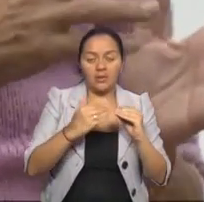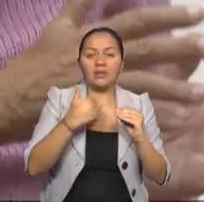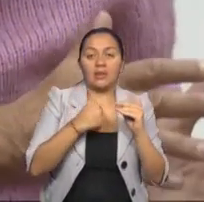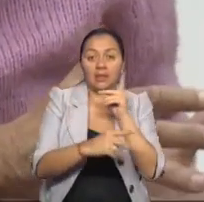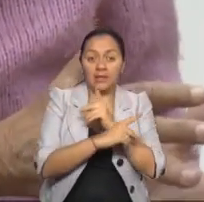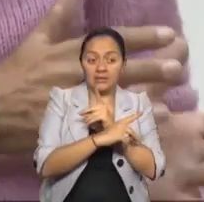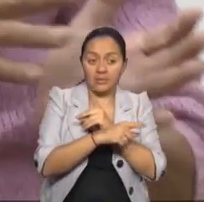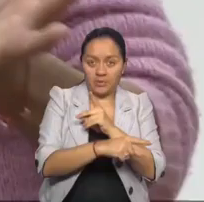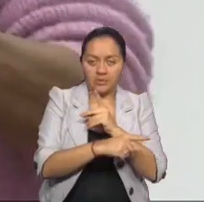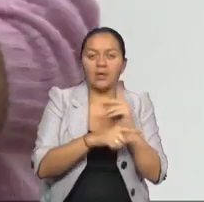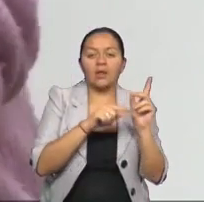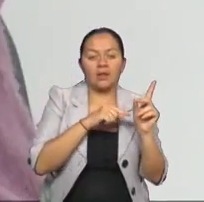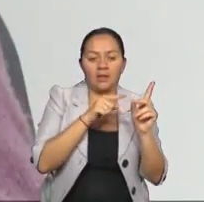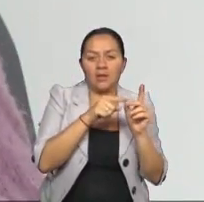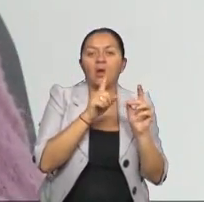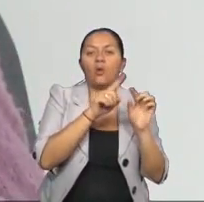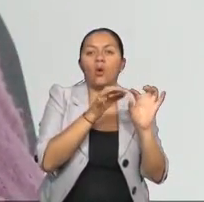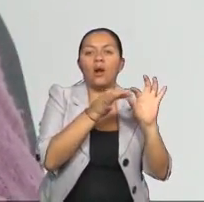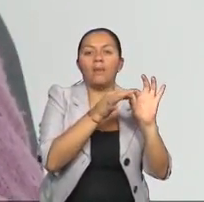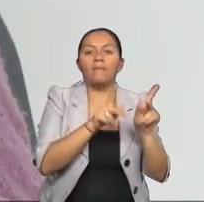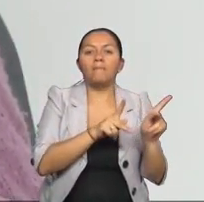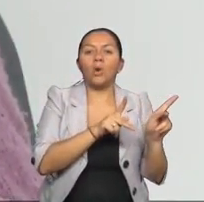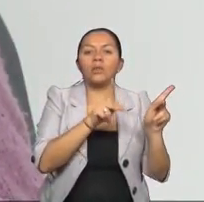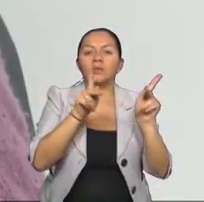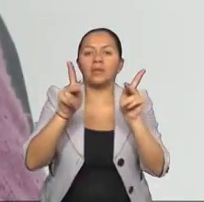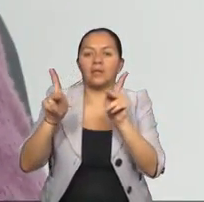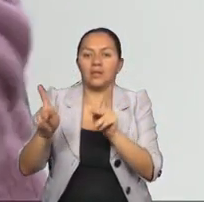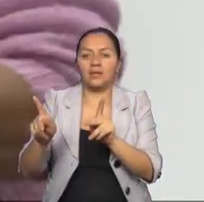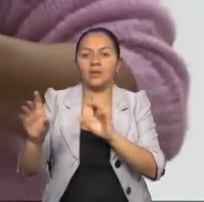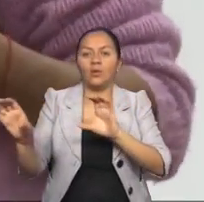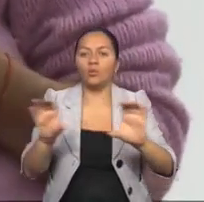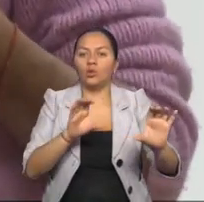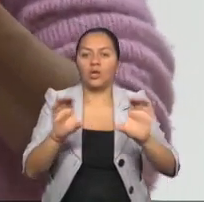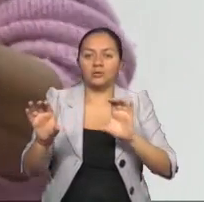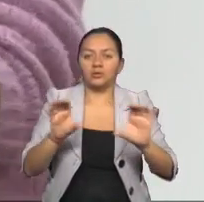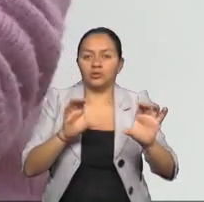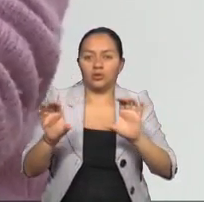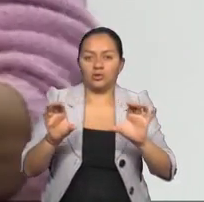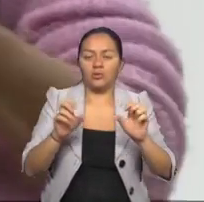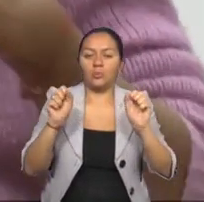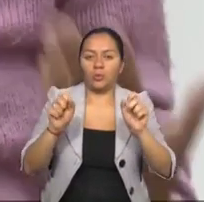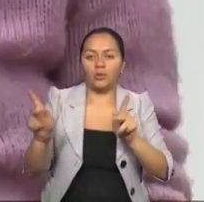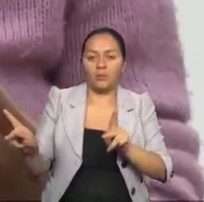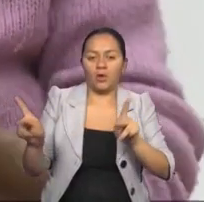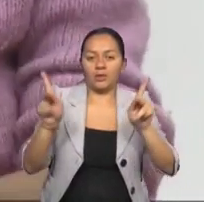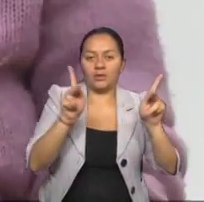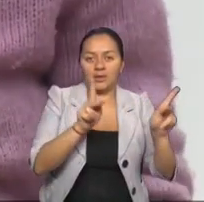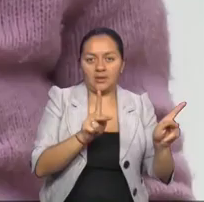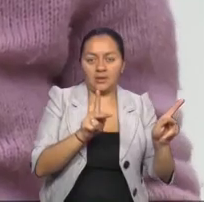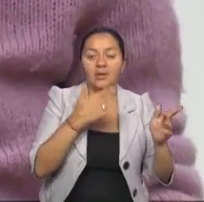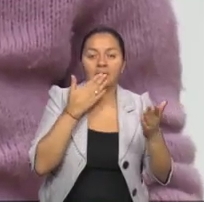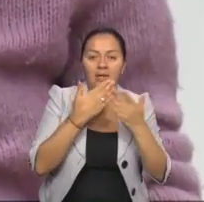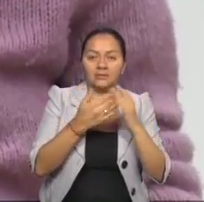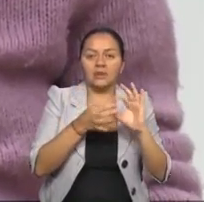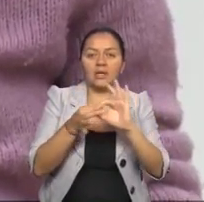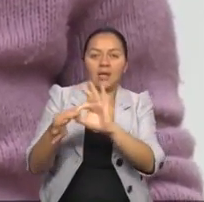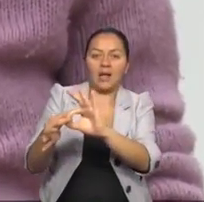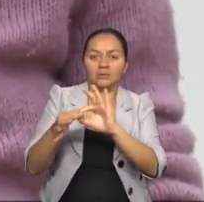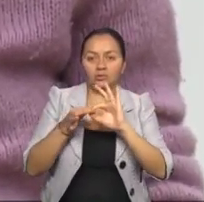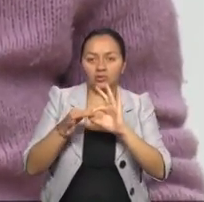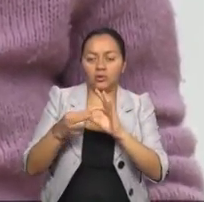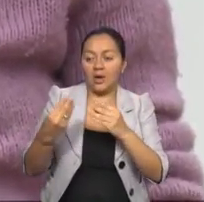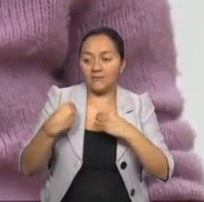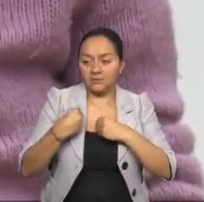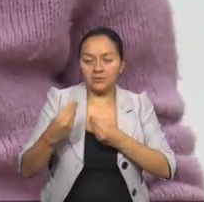entonces ese ya crea un puente de comunicación y de interrelación entre unos y otros